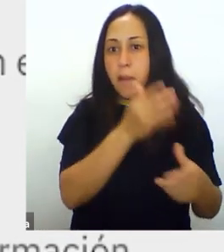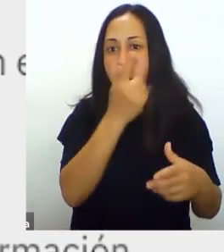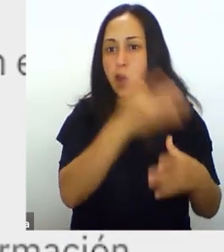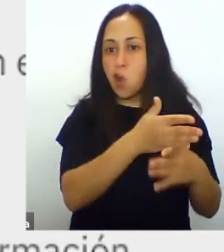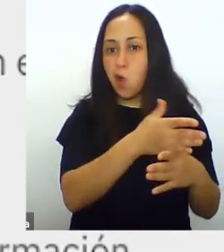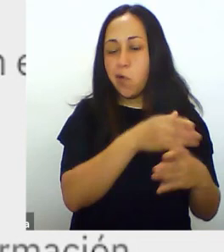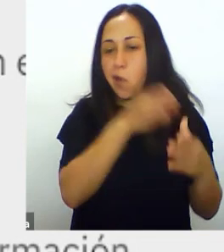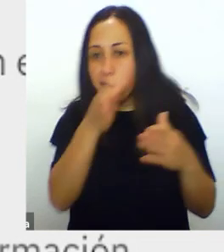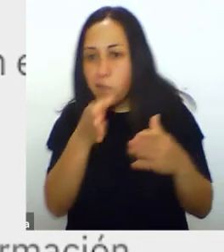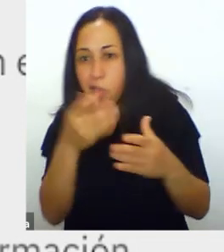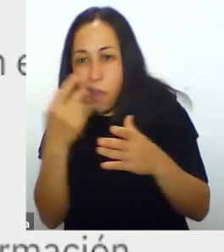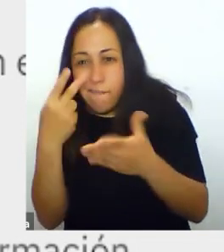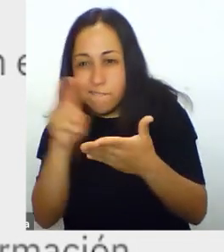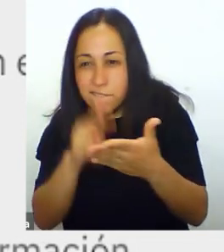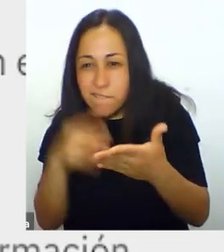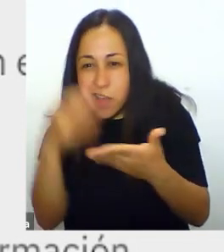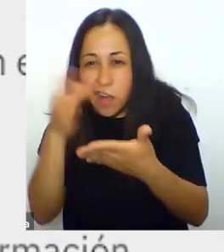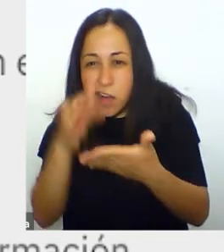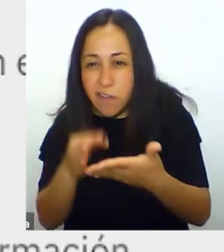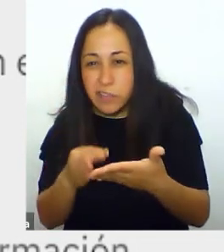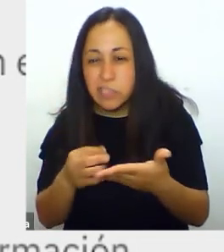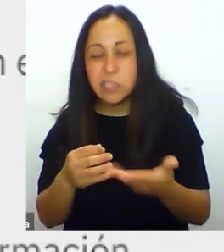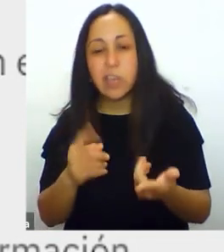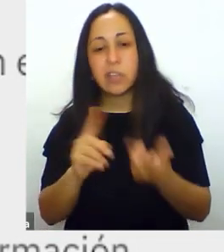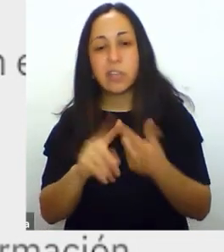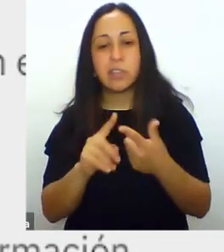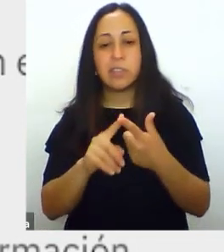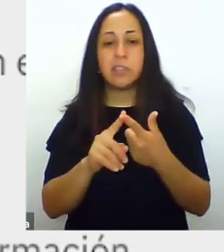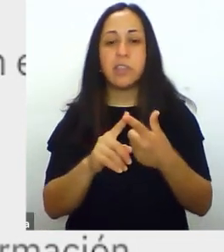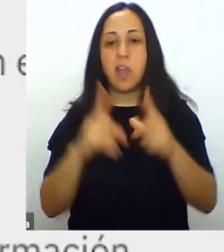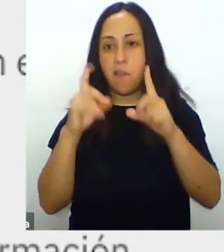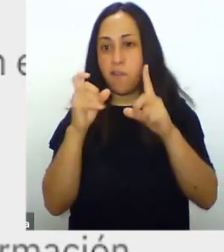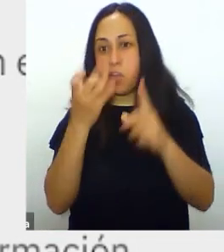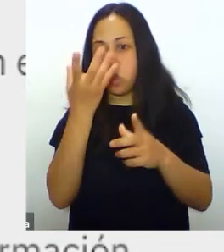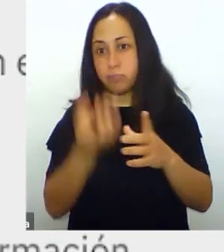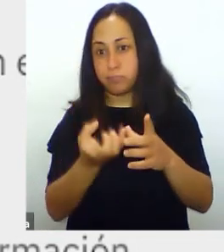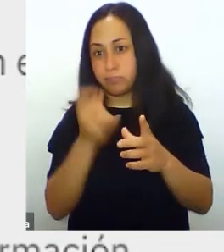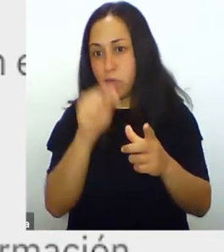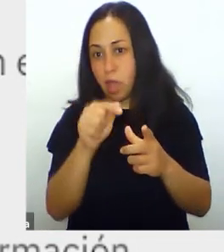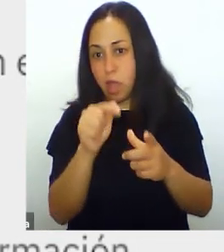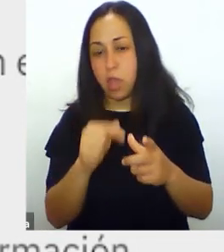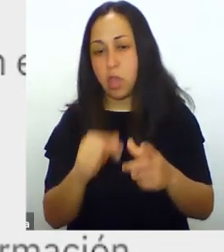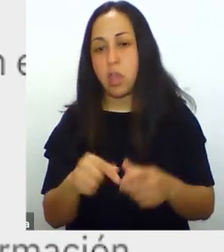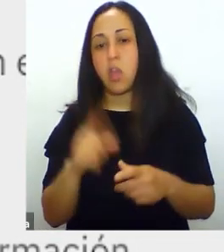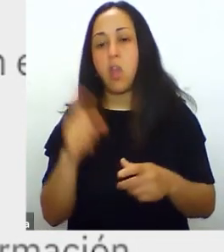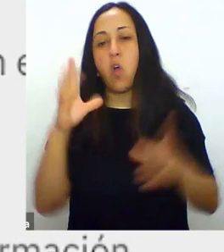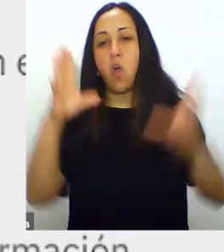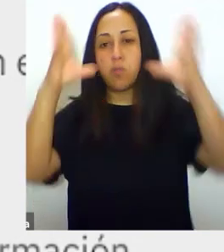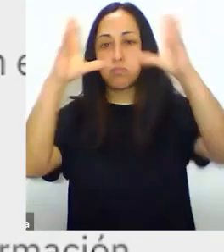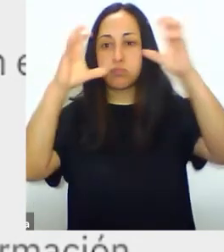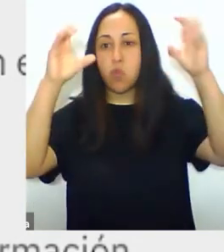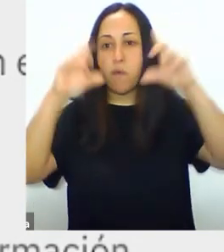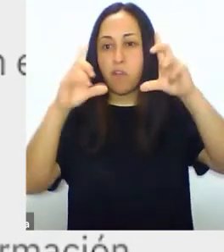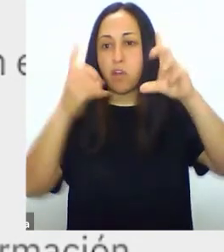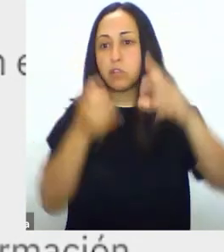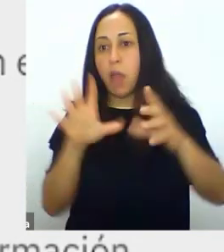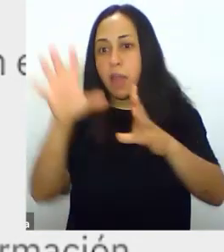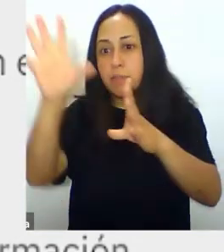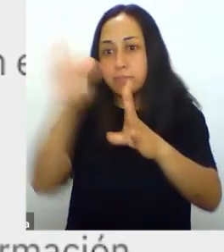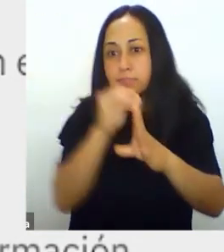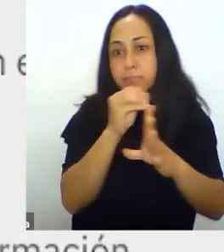persona durante un montón de tiempo. Y por algún motivo las fotografías estaban en el correo de ella o capaz en su nube,